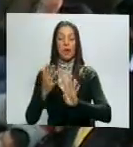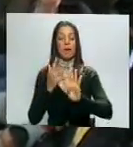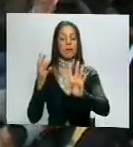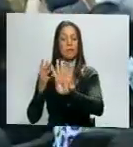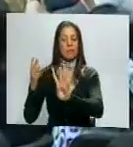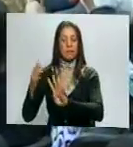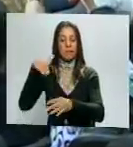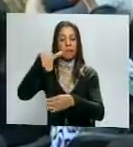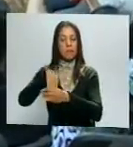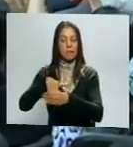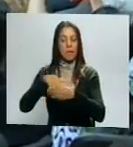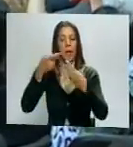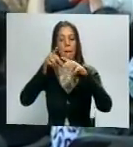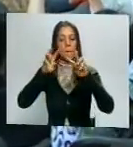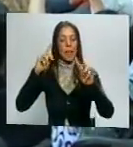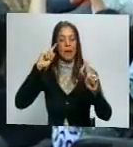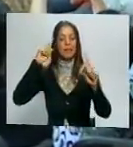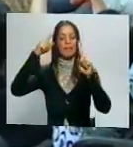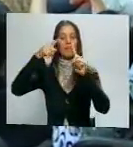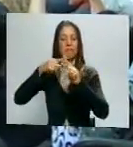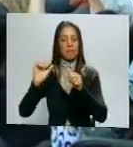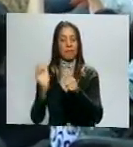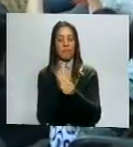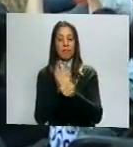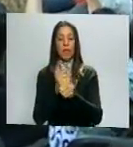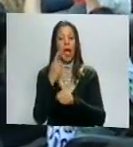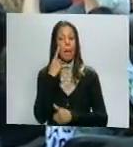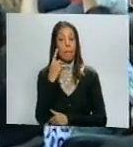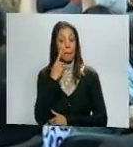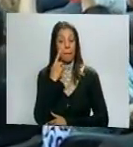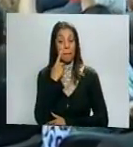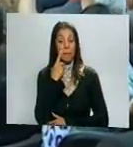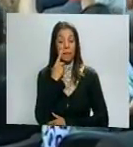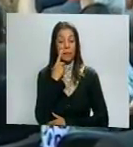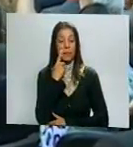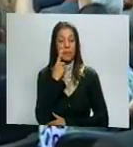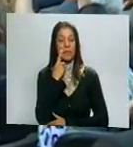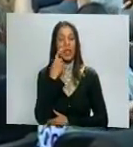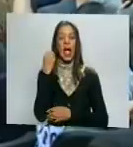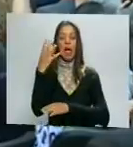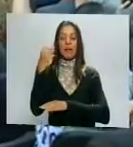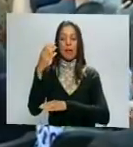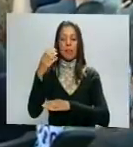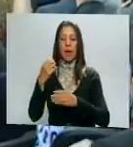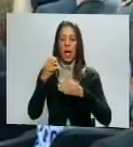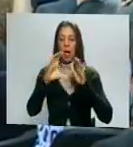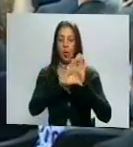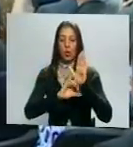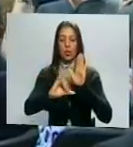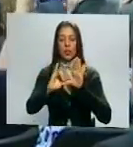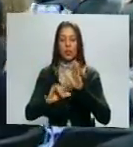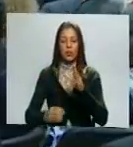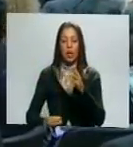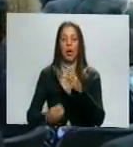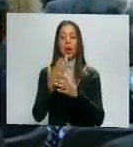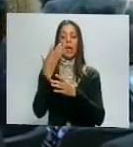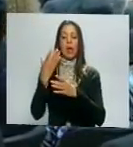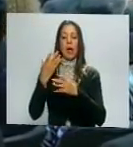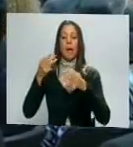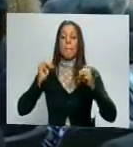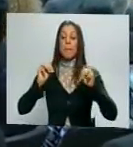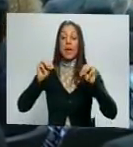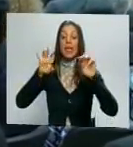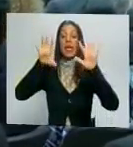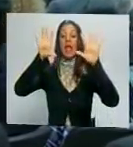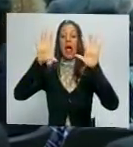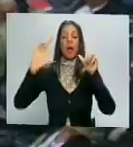a conquistarla. Y vimos cómo entonces, con la Asamblea Nacional Constituyente, como un milagro,